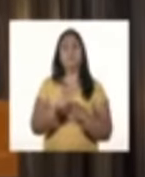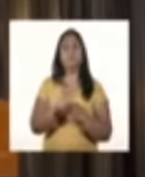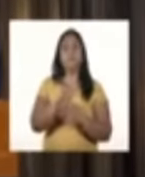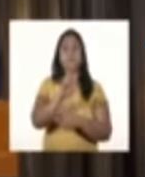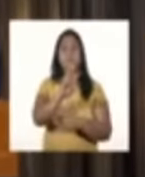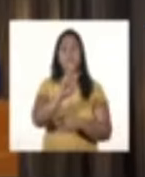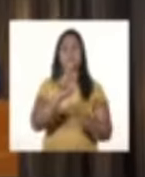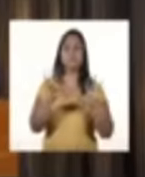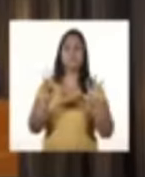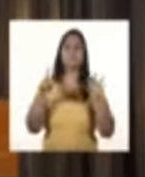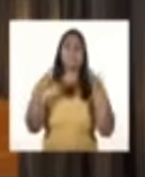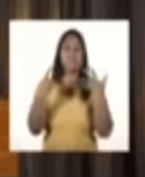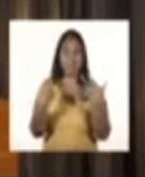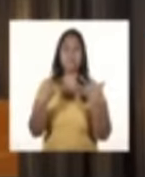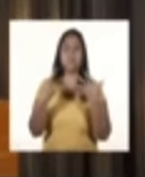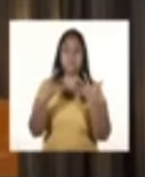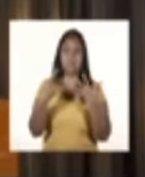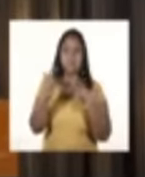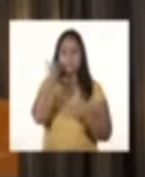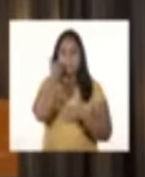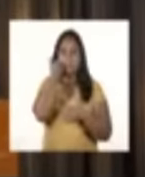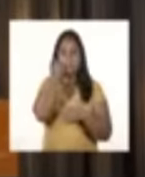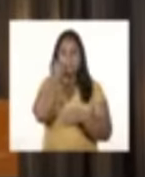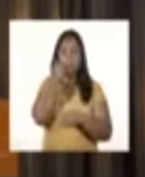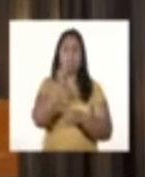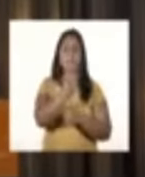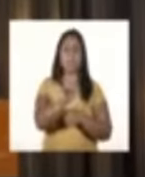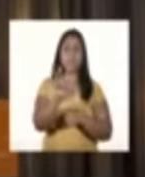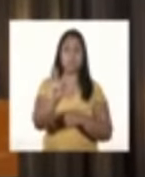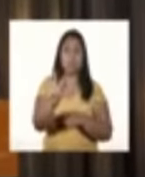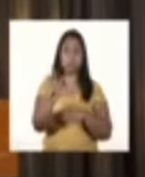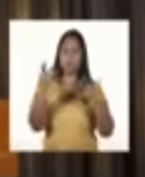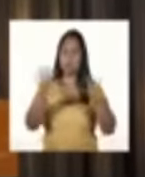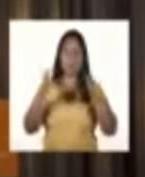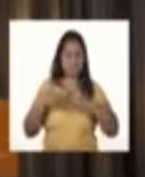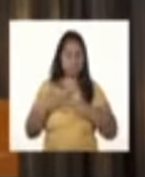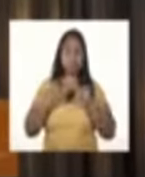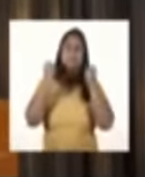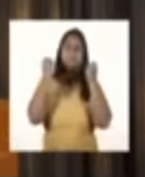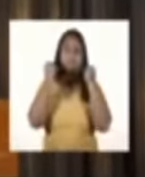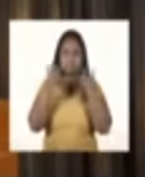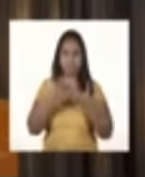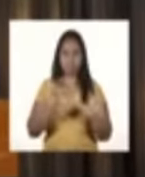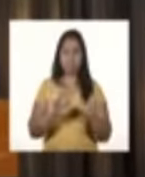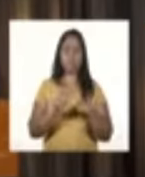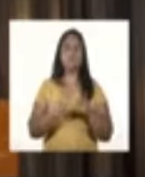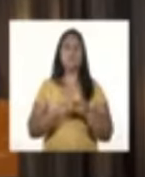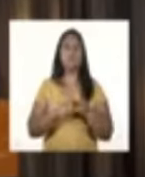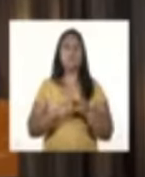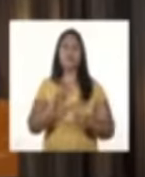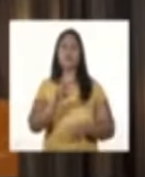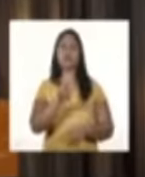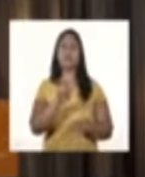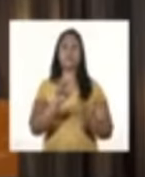hoy 316 casos, de los cuales 24 personas se han logrado recuperar.